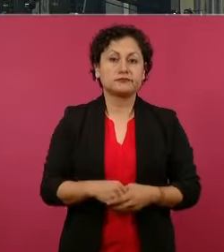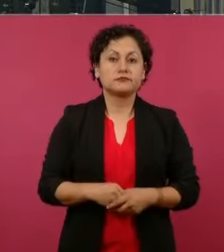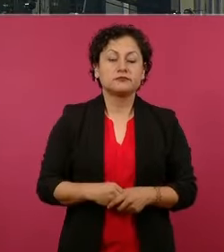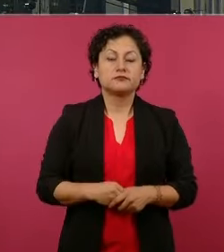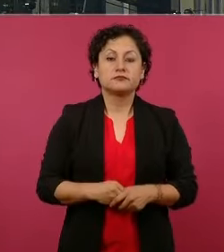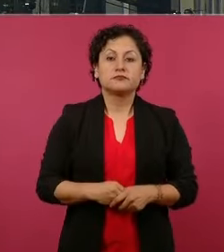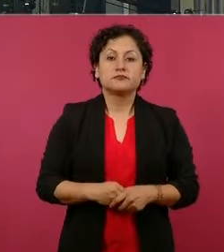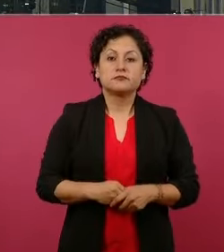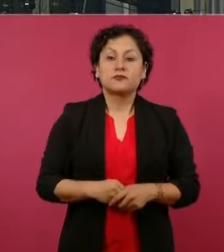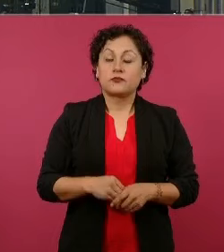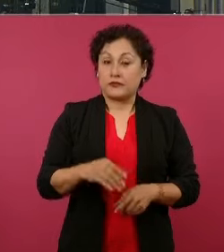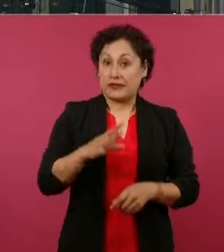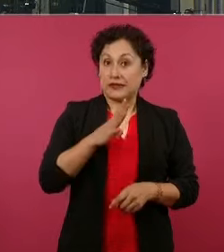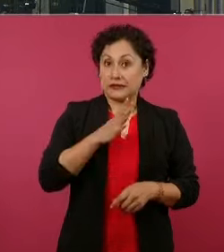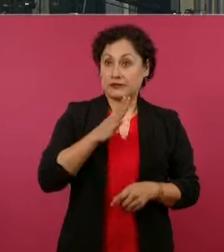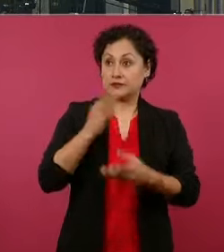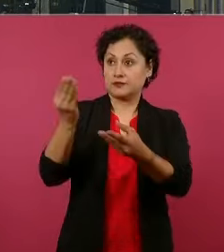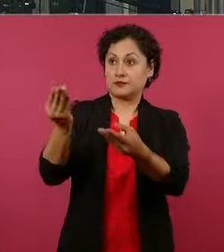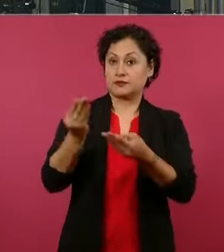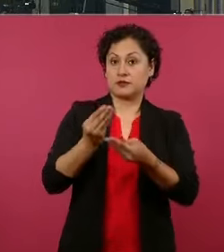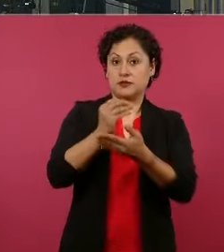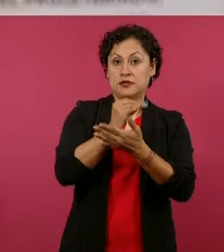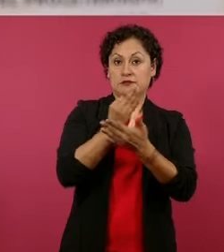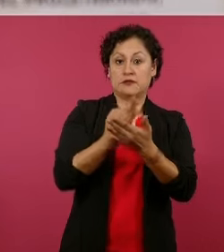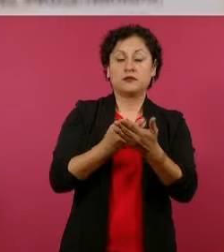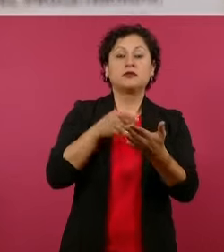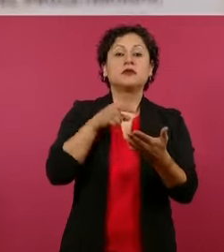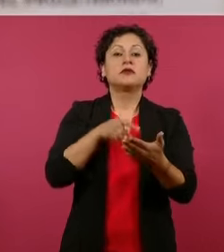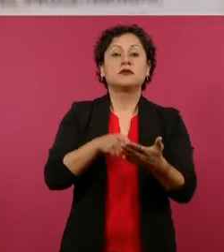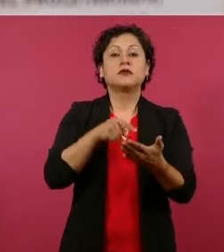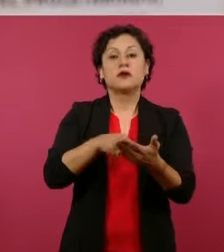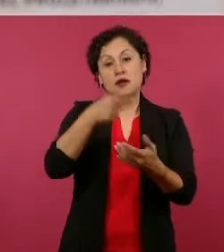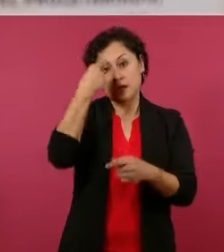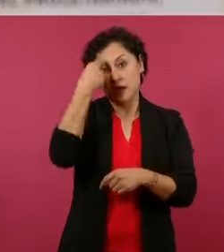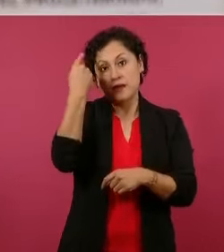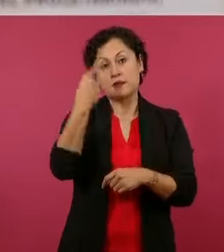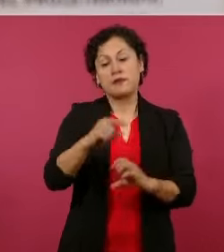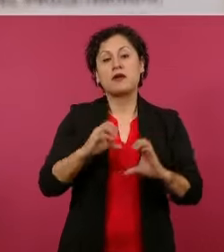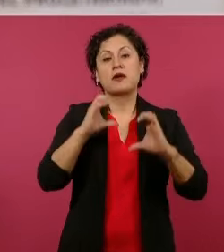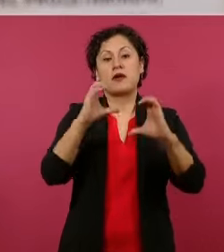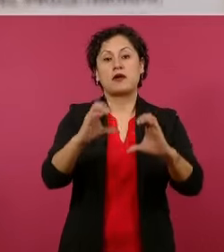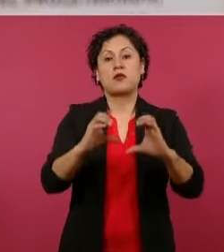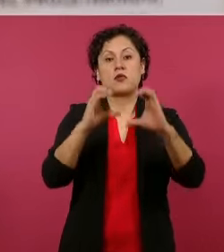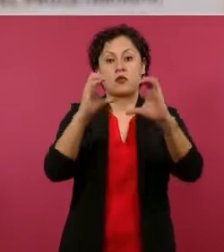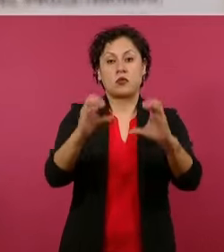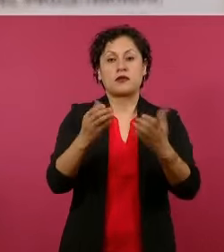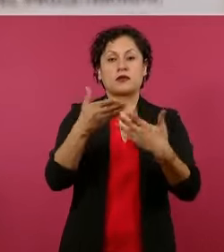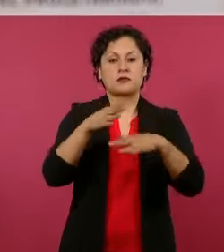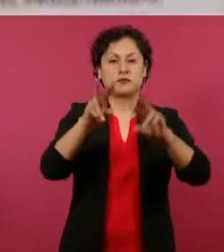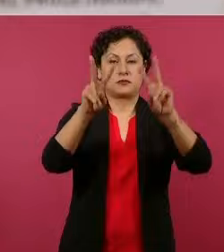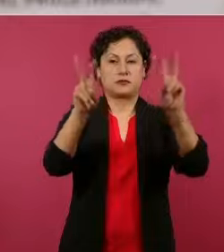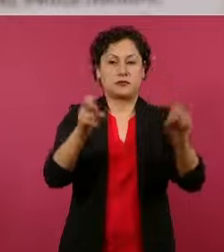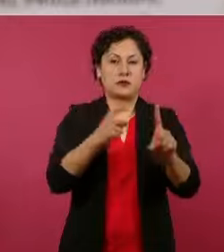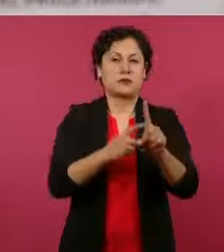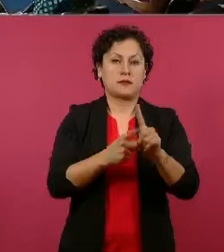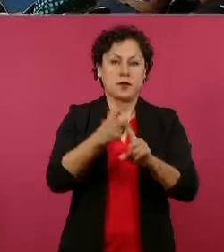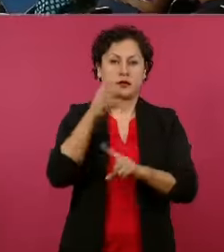tenemos un reporte como parte del perfil epidemiológico que lo sacamos periódicamente también sobre el aula de